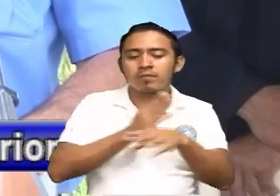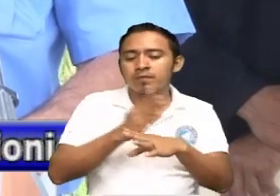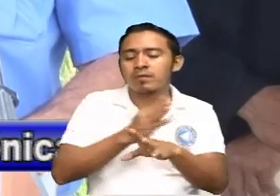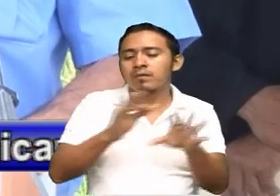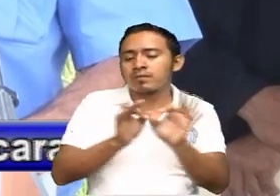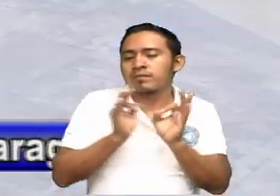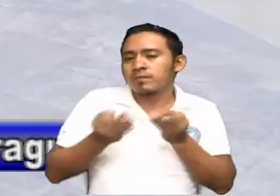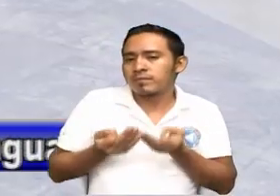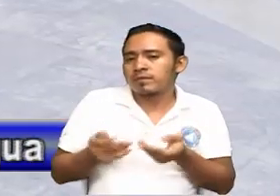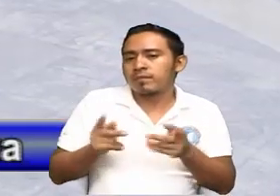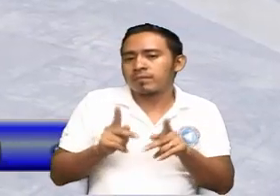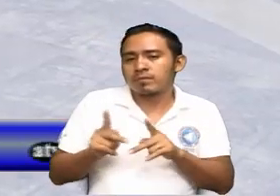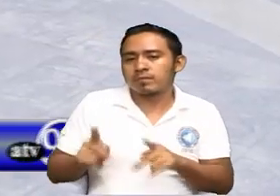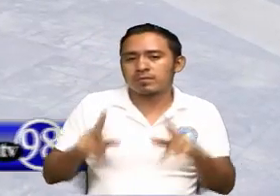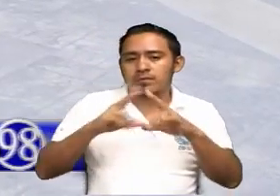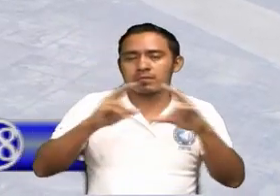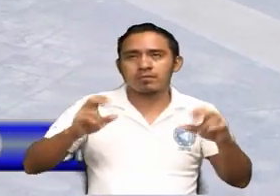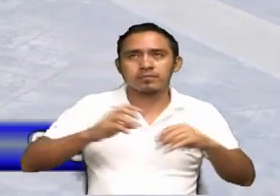comunidades nicaragüenses.